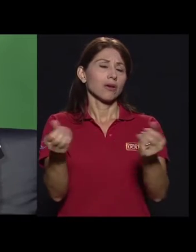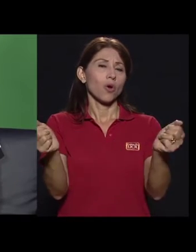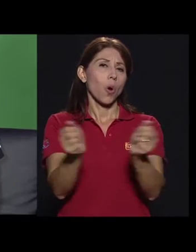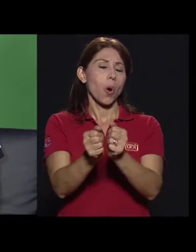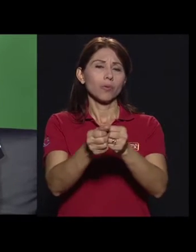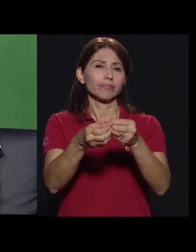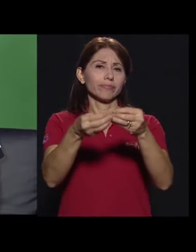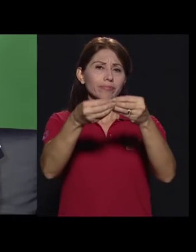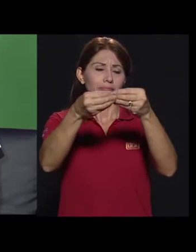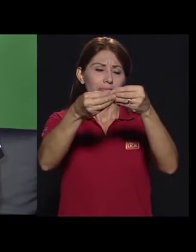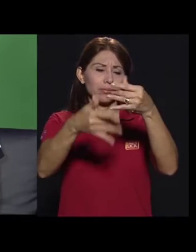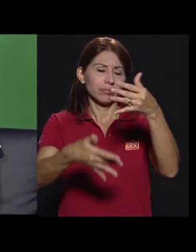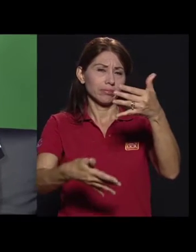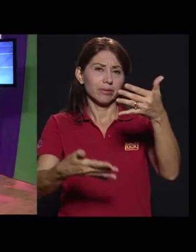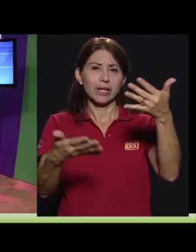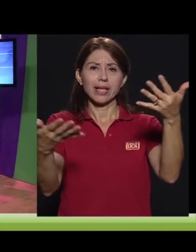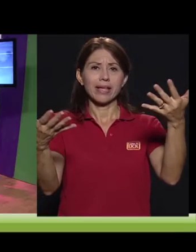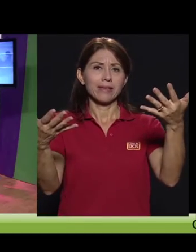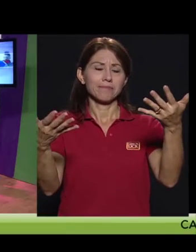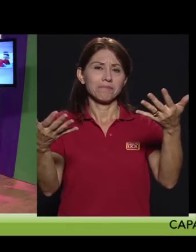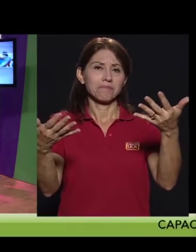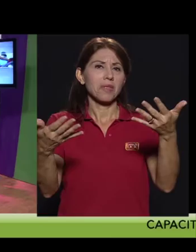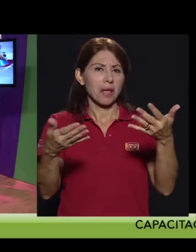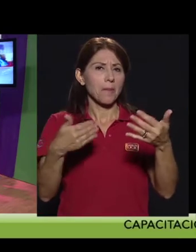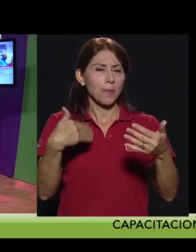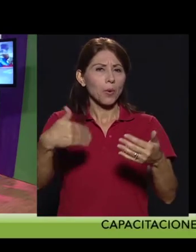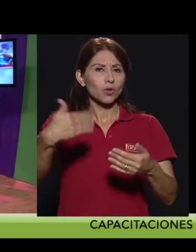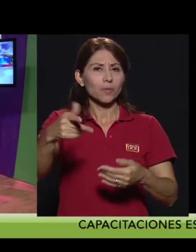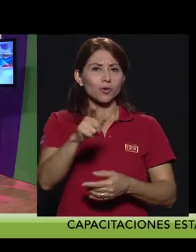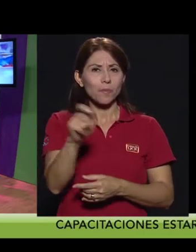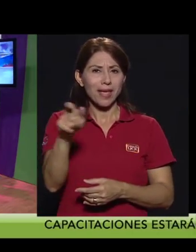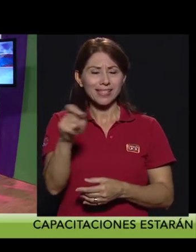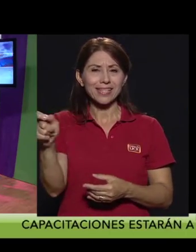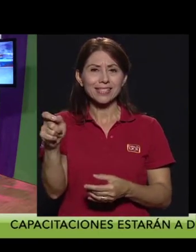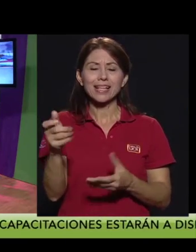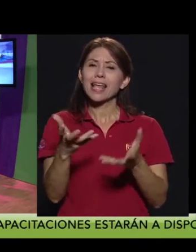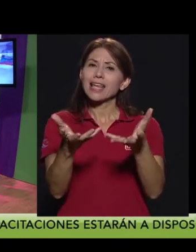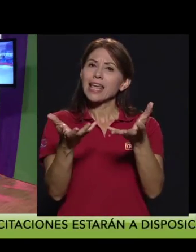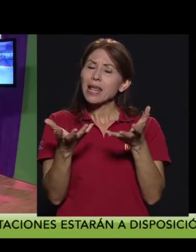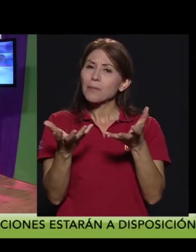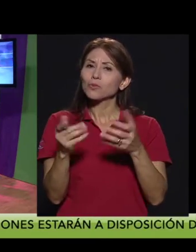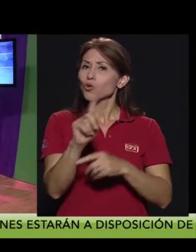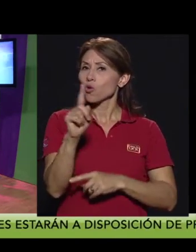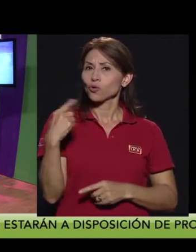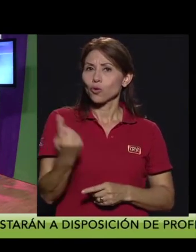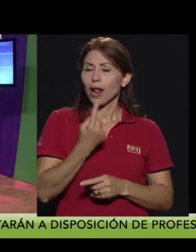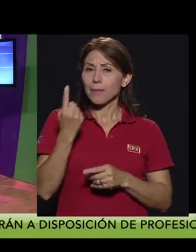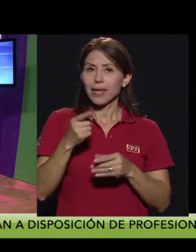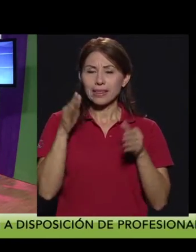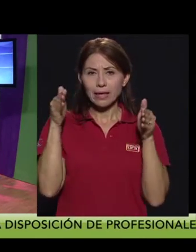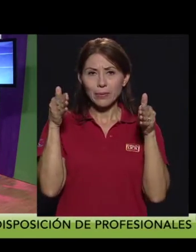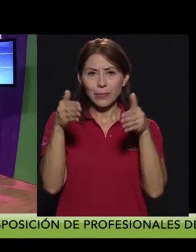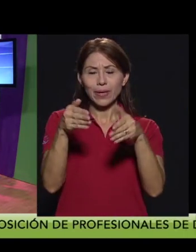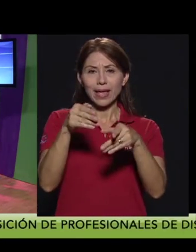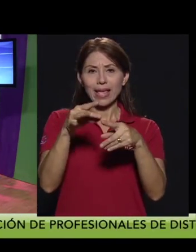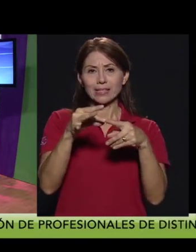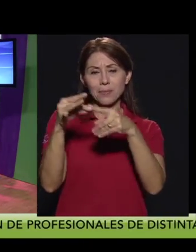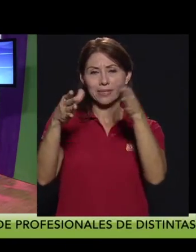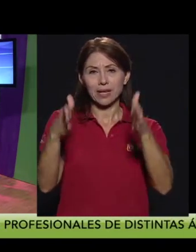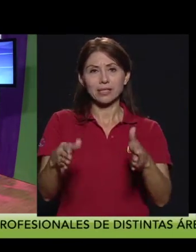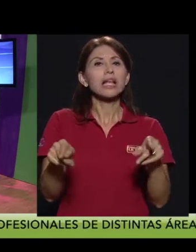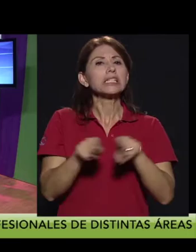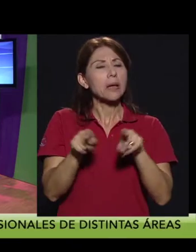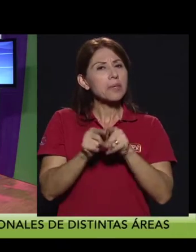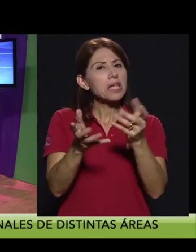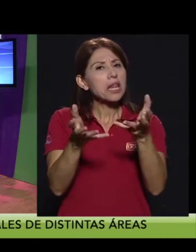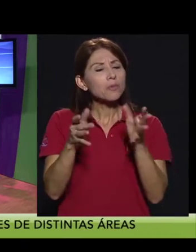amplia, mucho más amplia, a próximos meses, para poder cubrir no solamente a especialistas, sino también a padres de